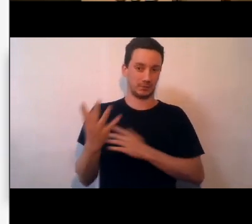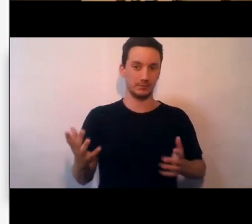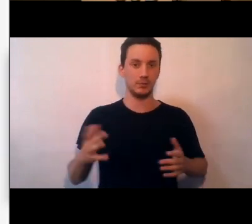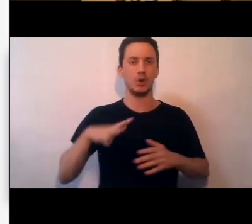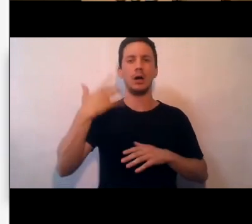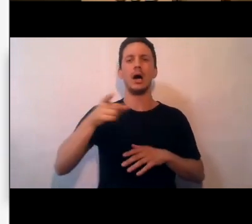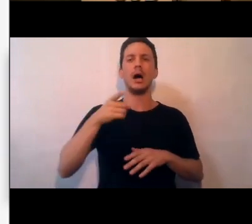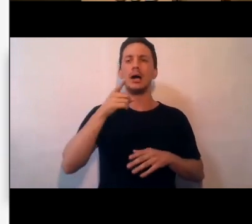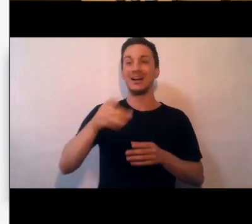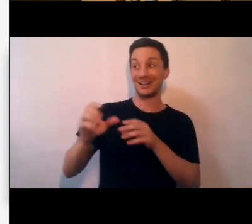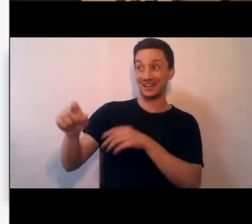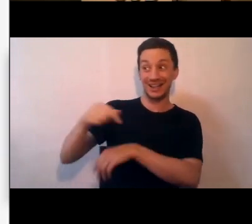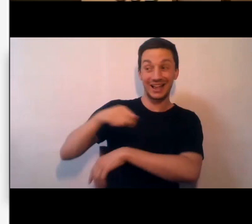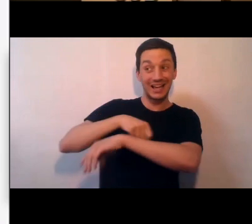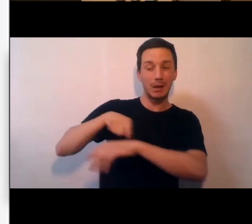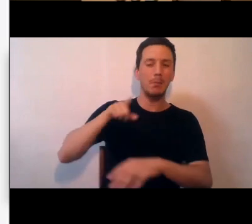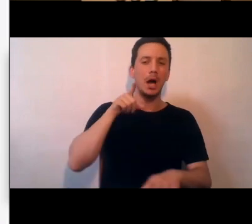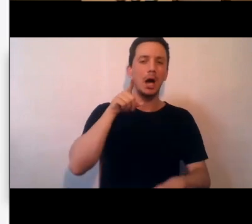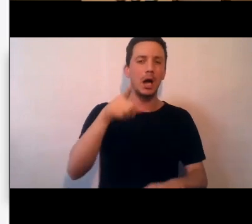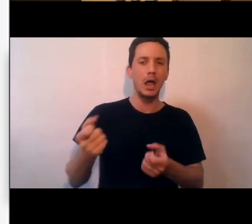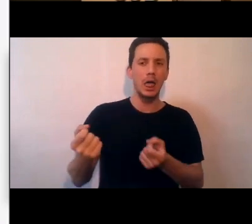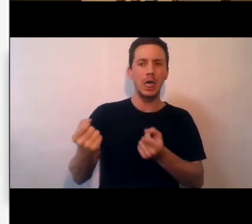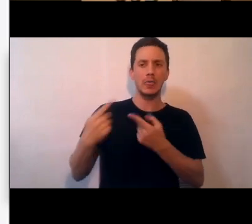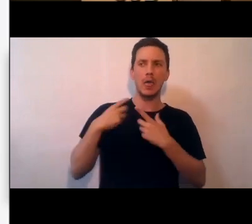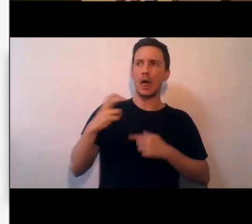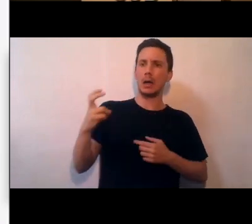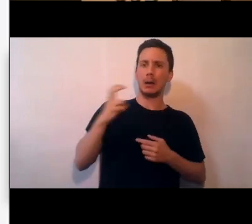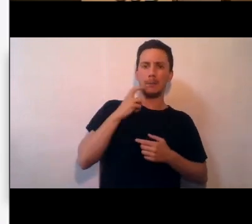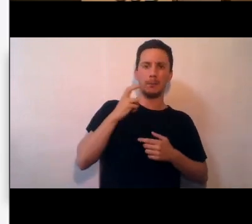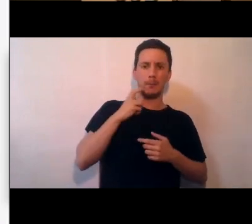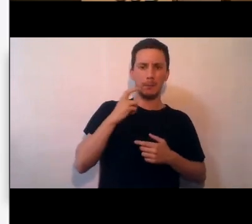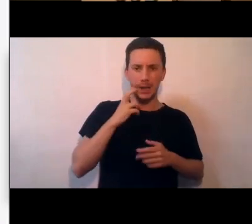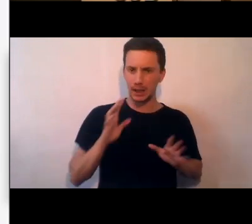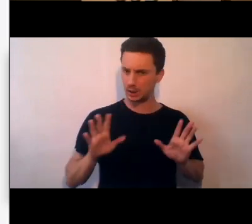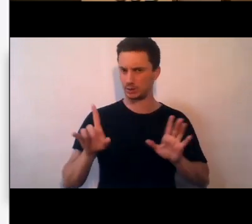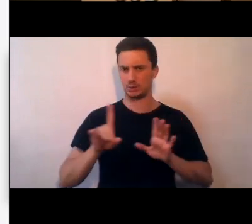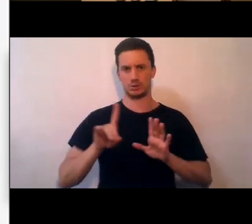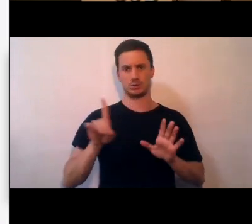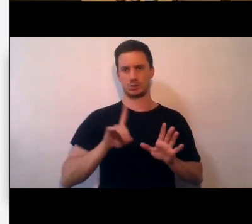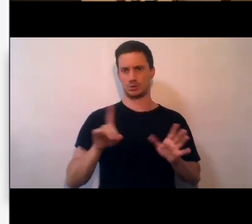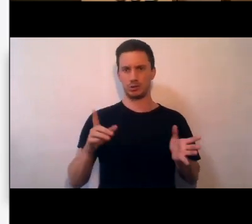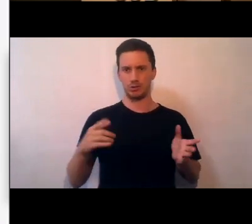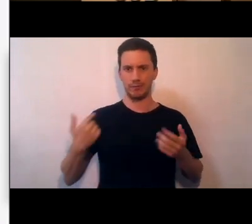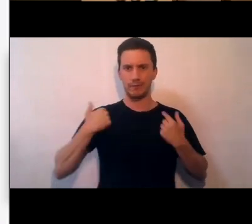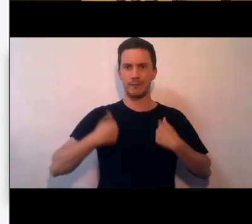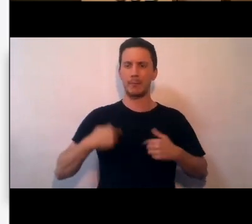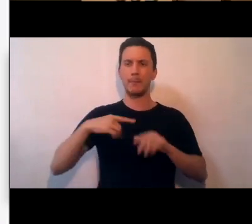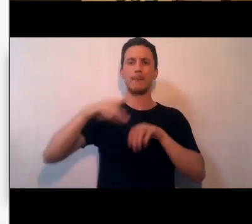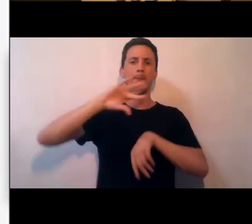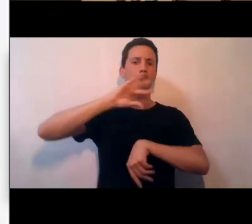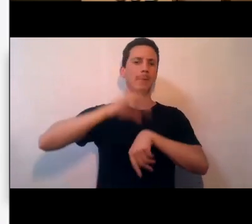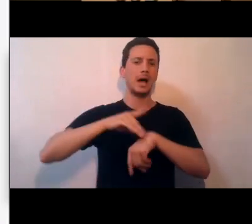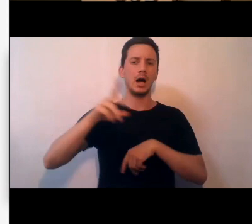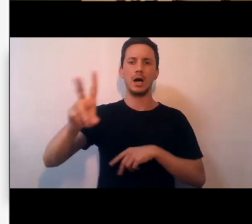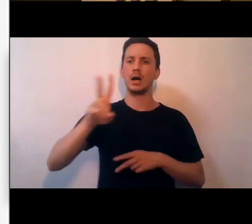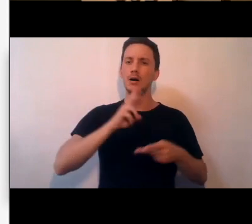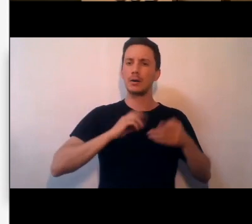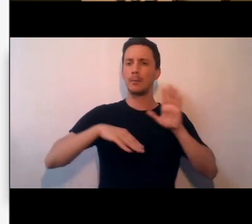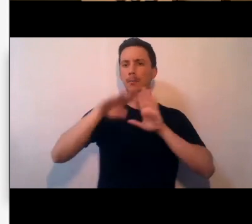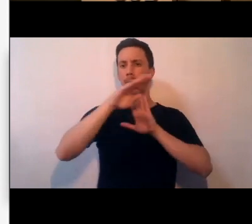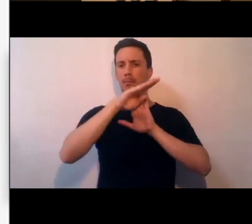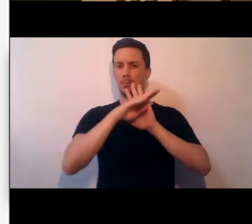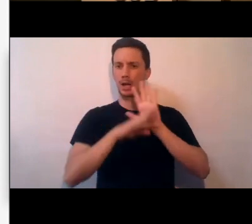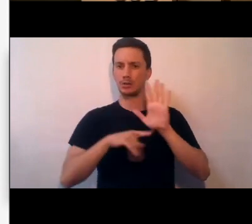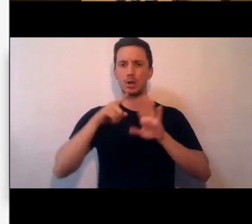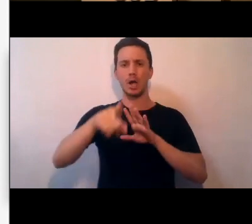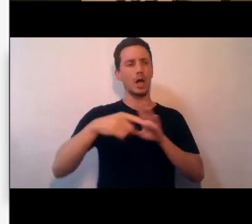miedo a los corticoides, lo que se llama la corticofobia, y aplicarlos, pues como dice el médico y en las pautas recomendadas. Es muy buena elección